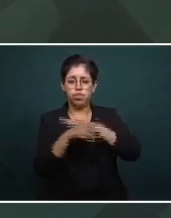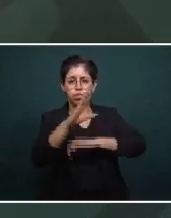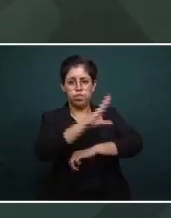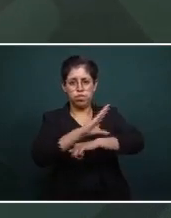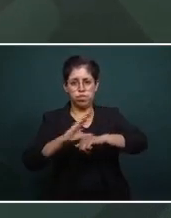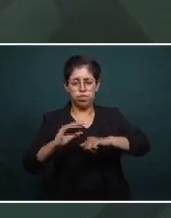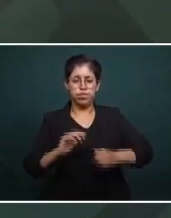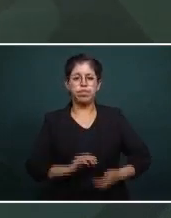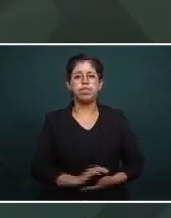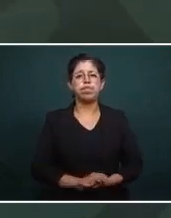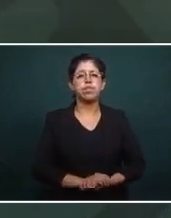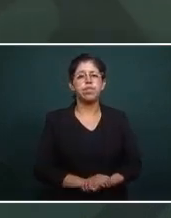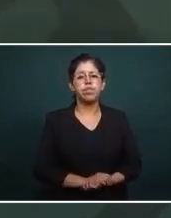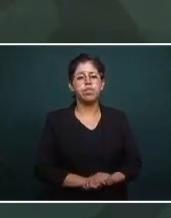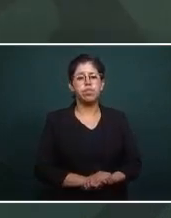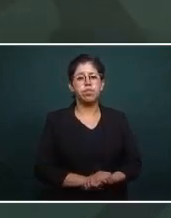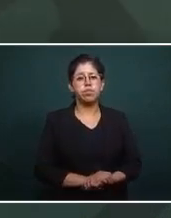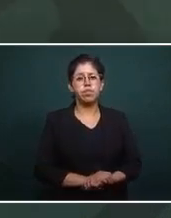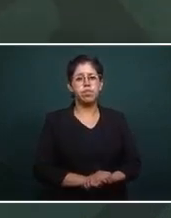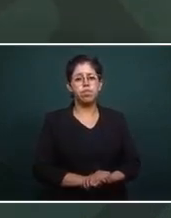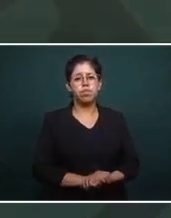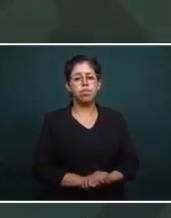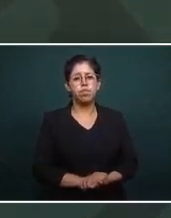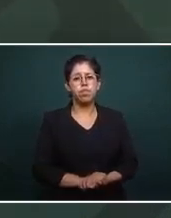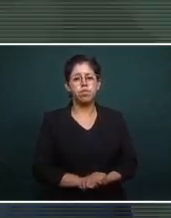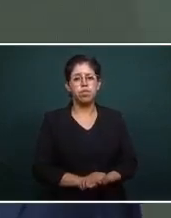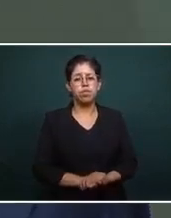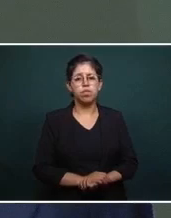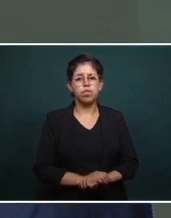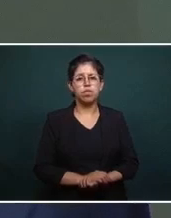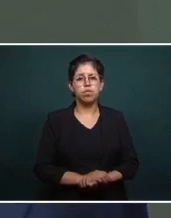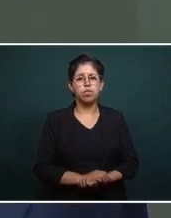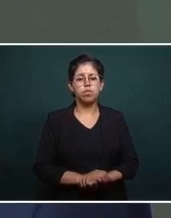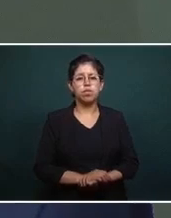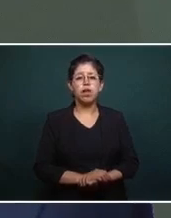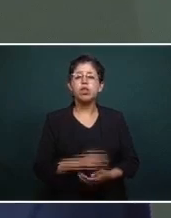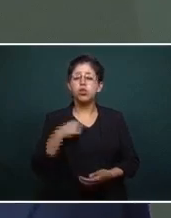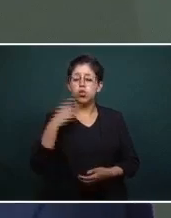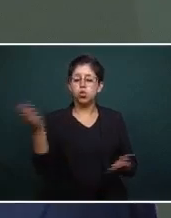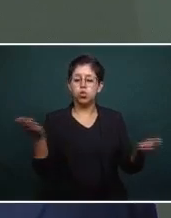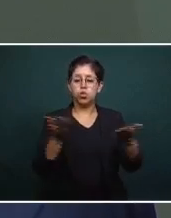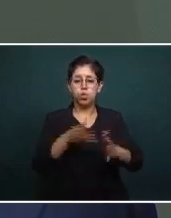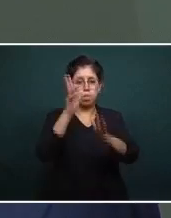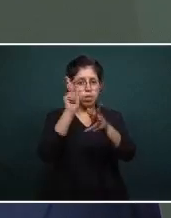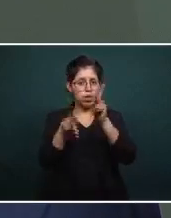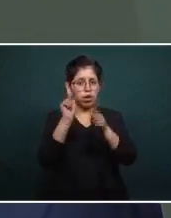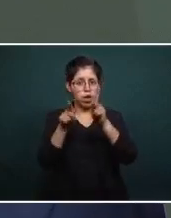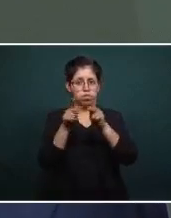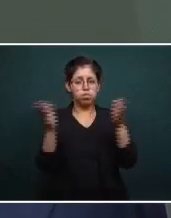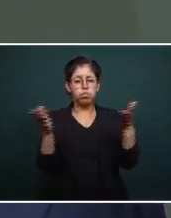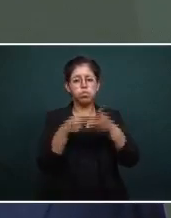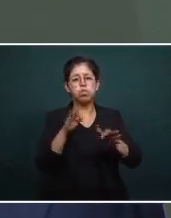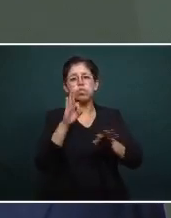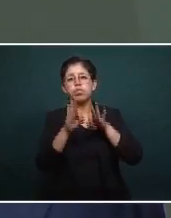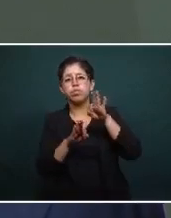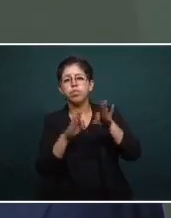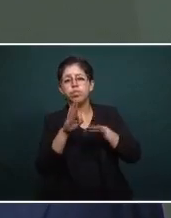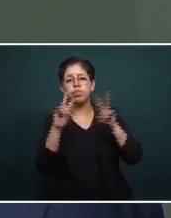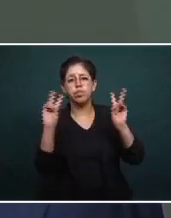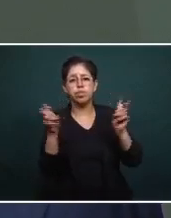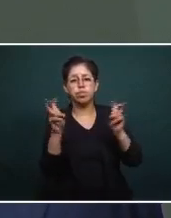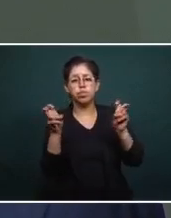reuniones conjuntas para ver asuntos del Estado de México y del gobierno